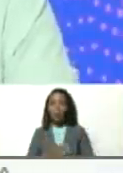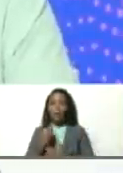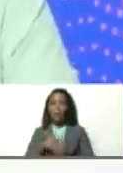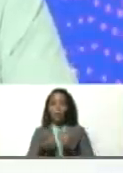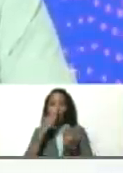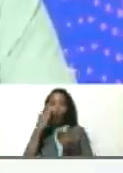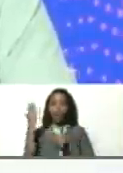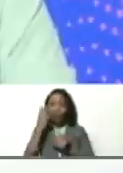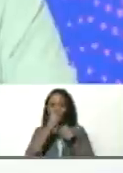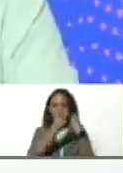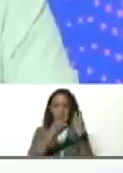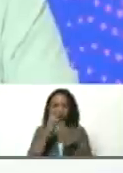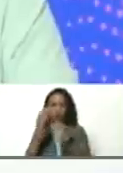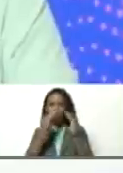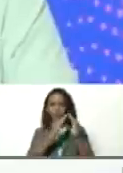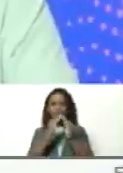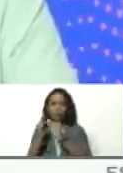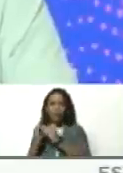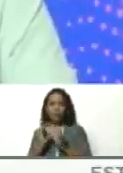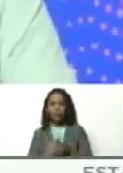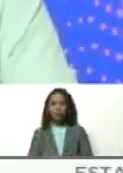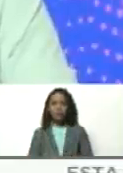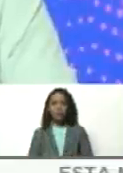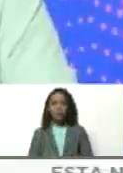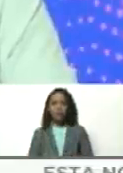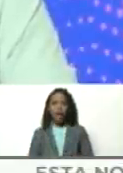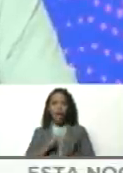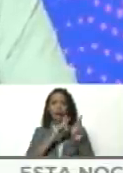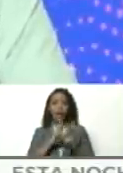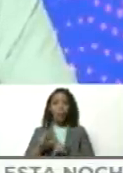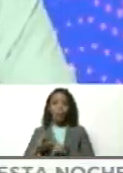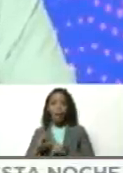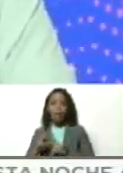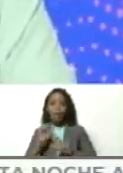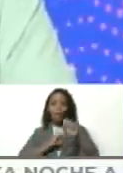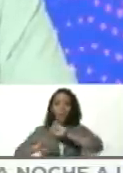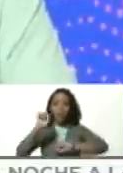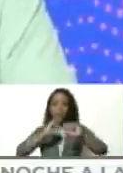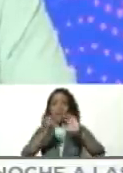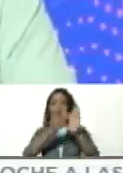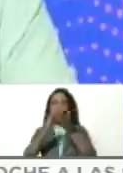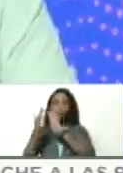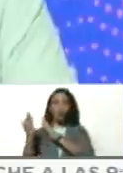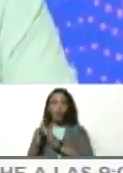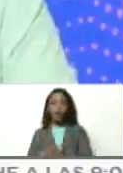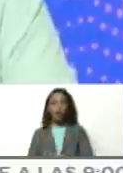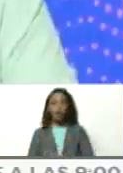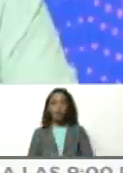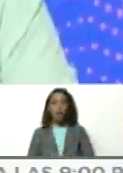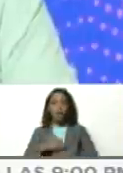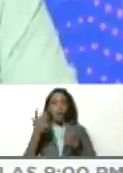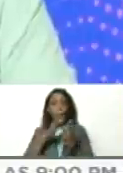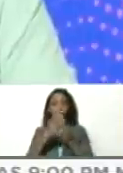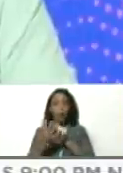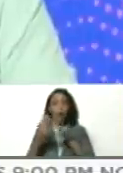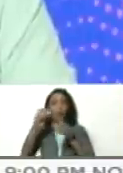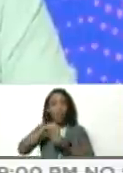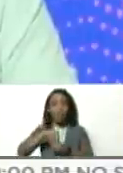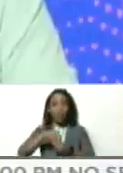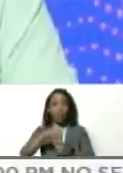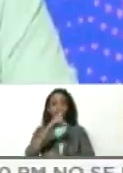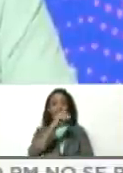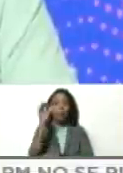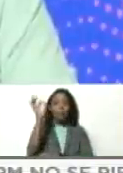una visita casa por casa en el plan de ofensiva comunal que Barrio Adentro